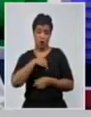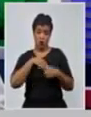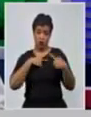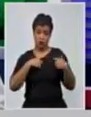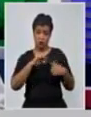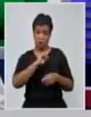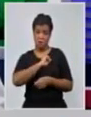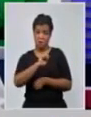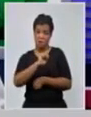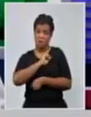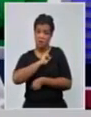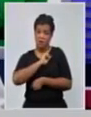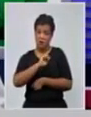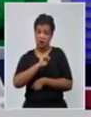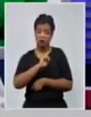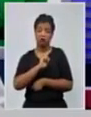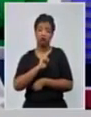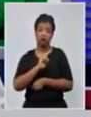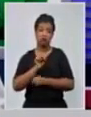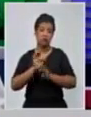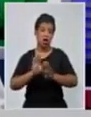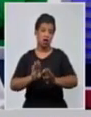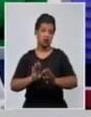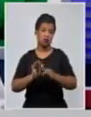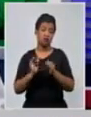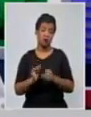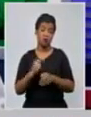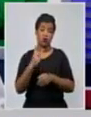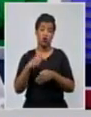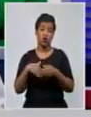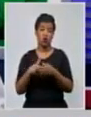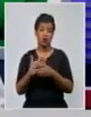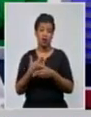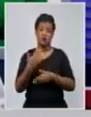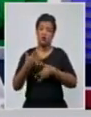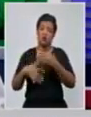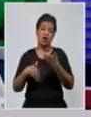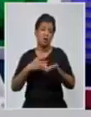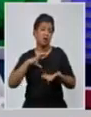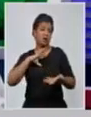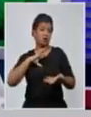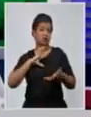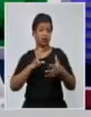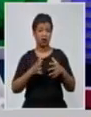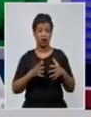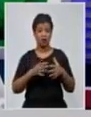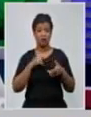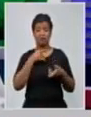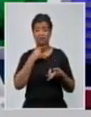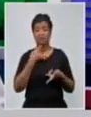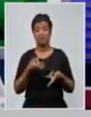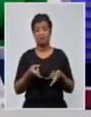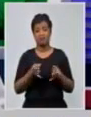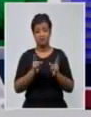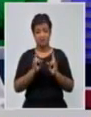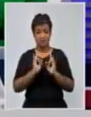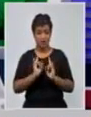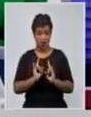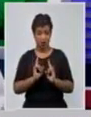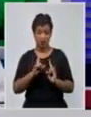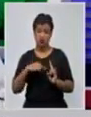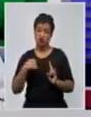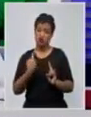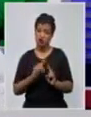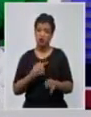asistolia después de varios días o 2 días con inestabilidad hemodinámica, que se aplicaron